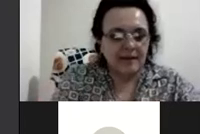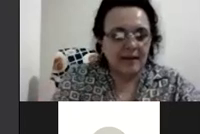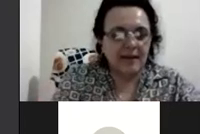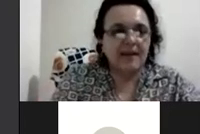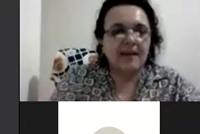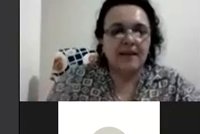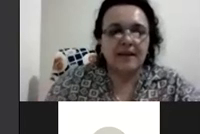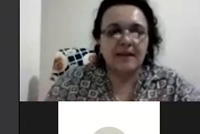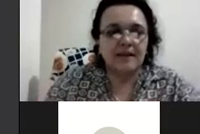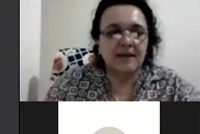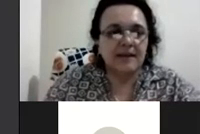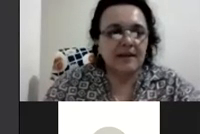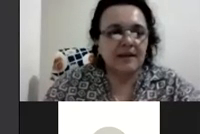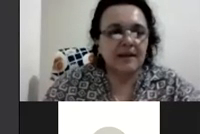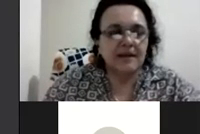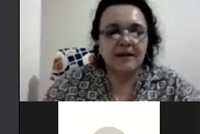de